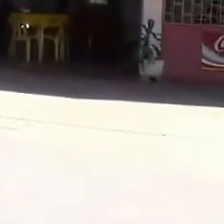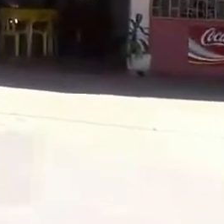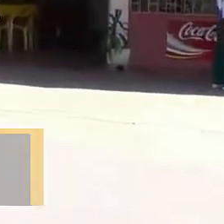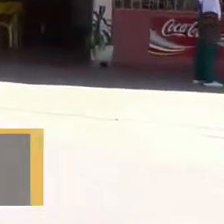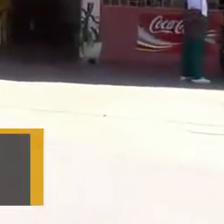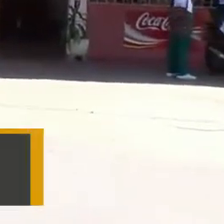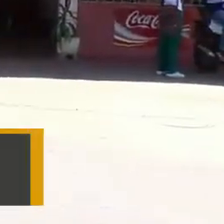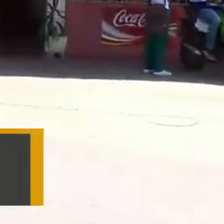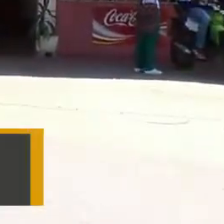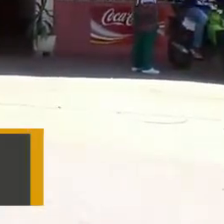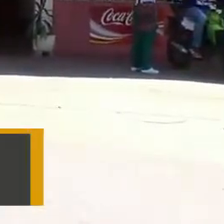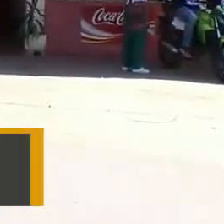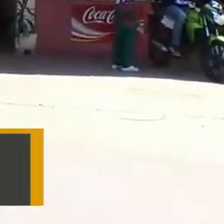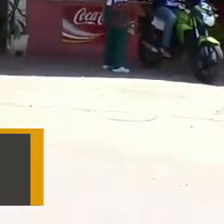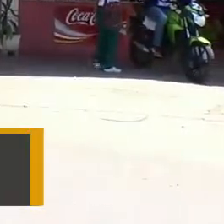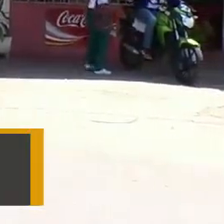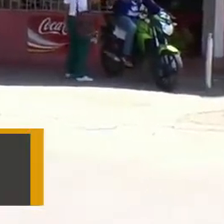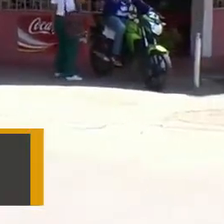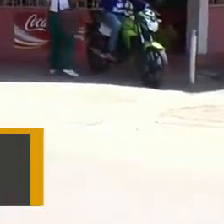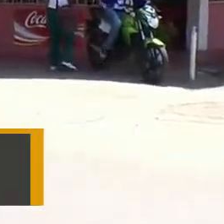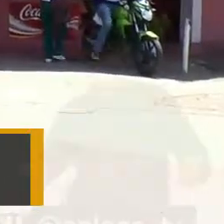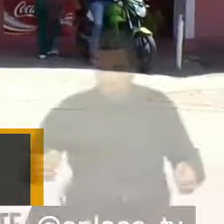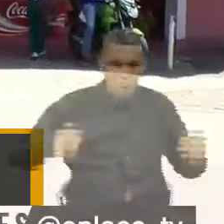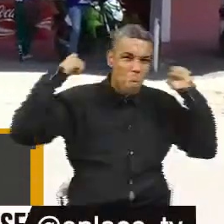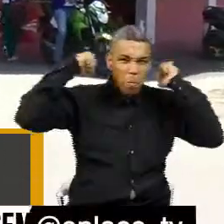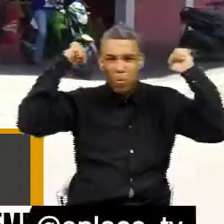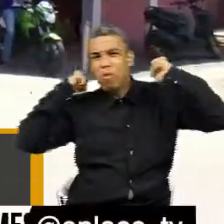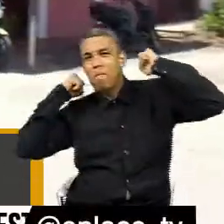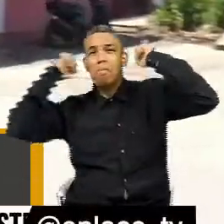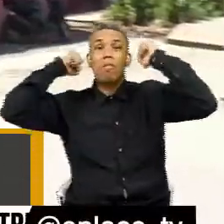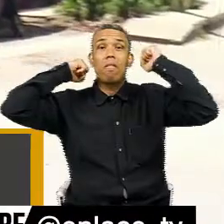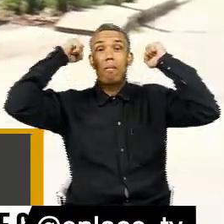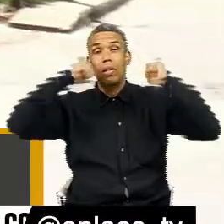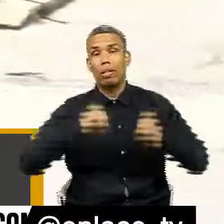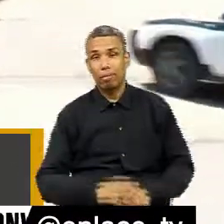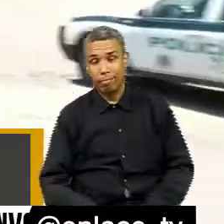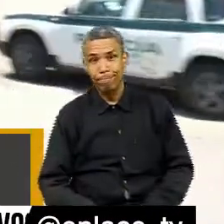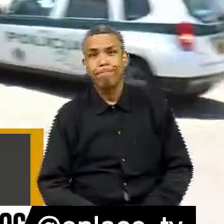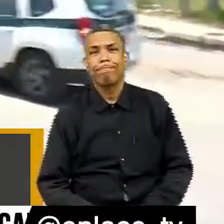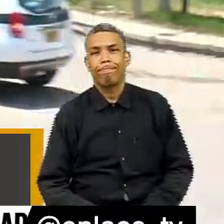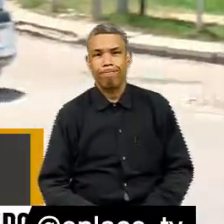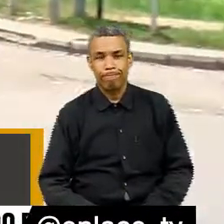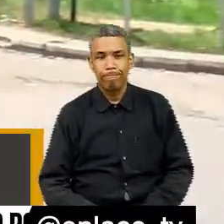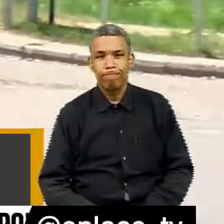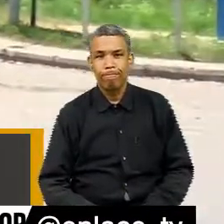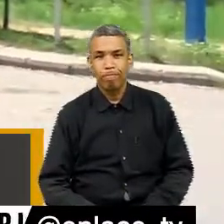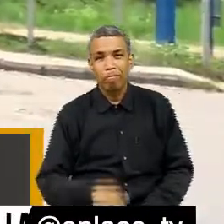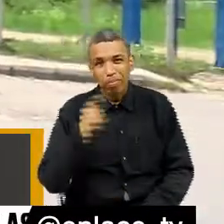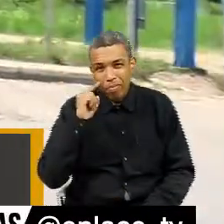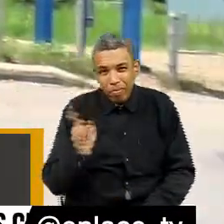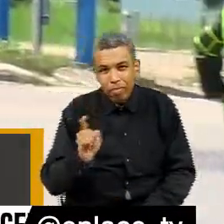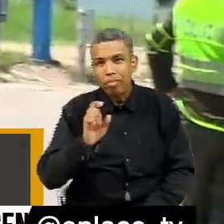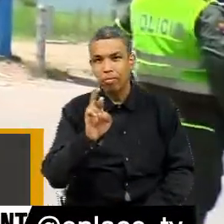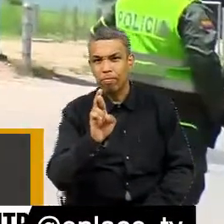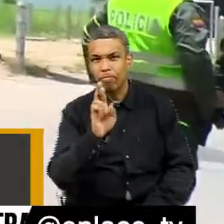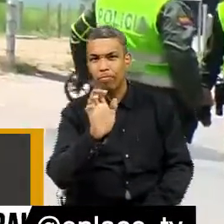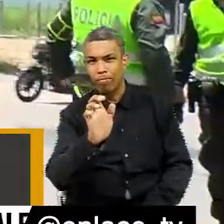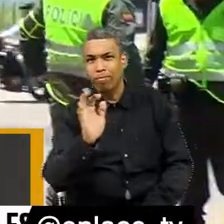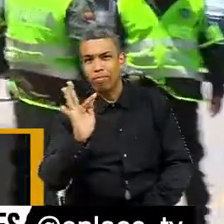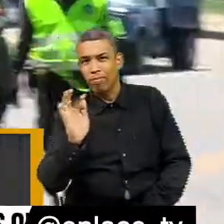encuentran protestando por la situación actual del paro en el país. En este sitio conocido como El Retén, en este